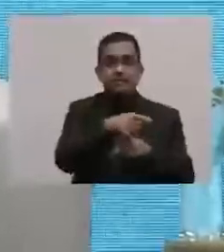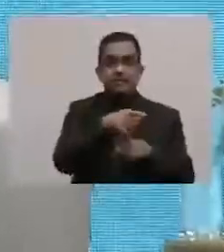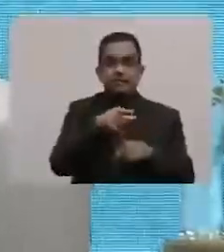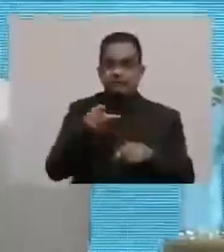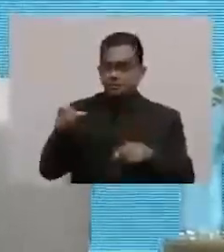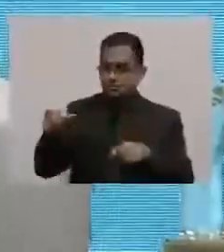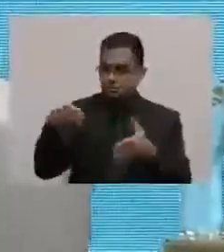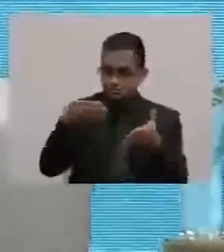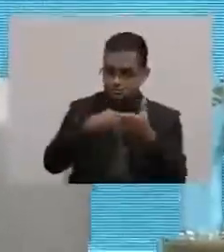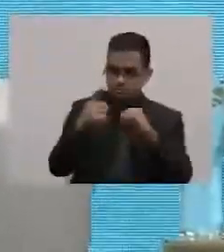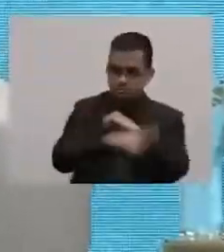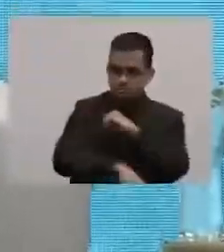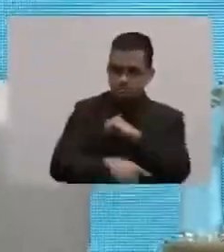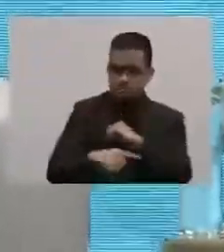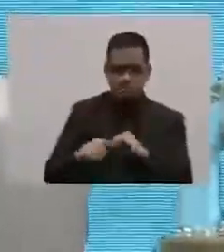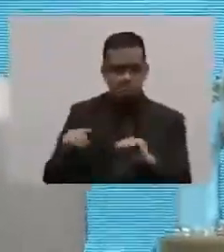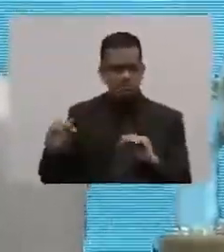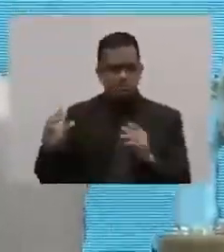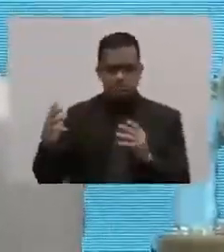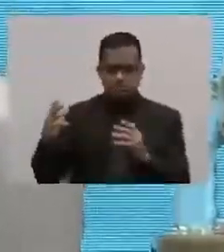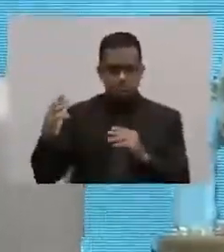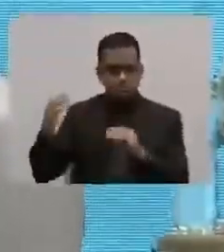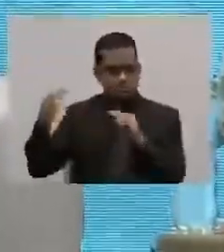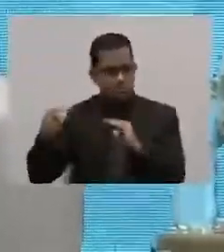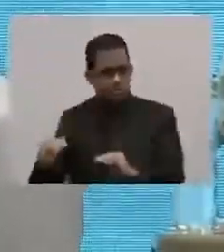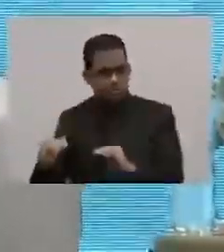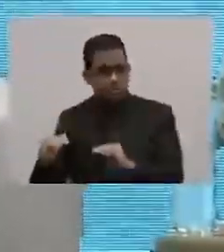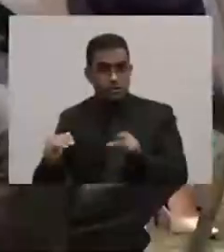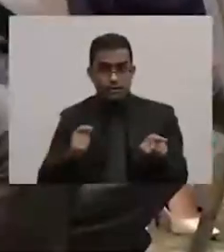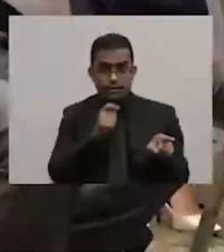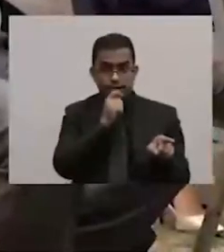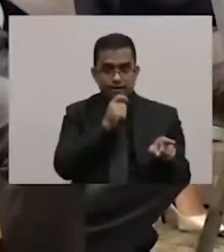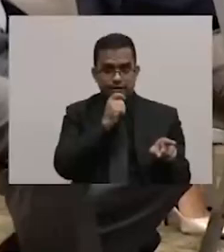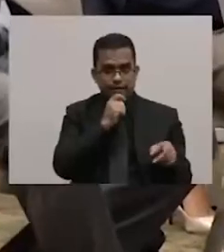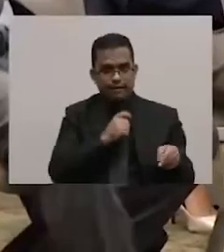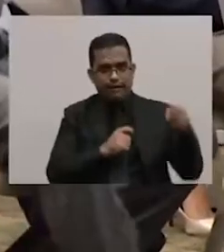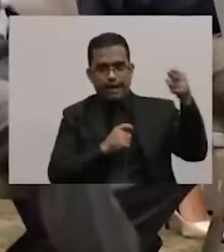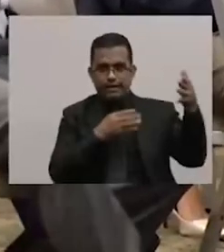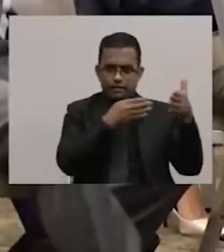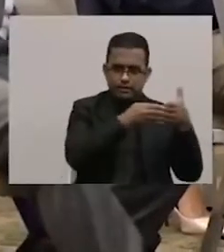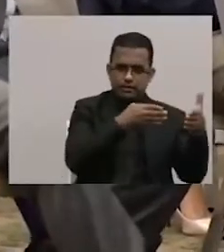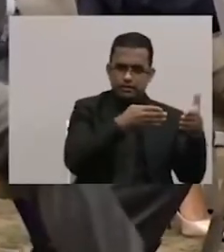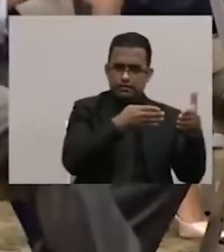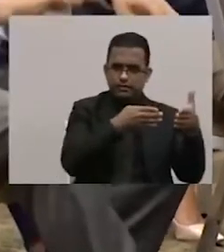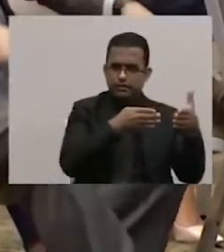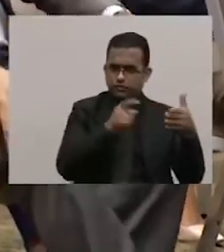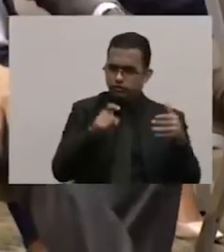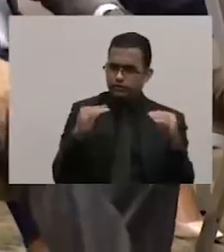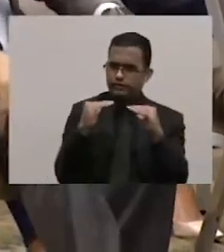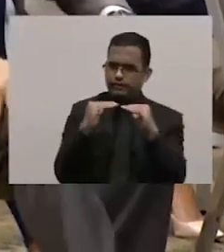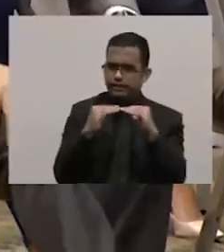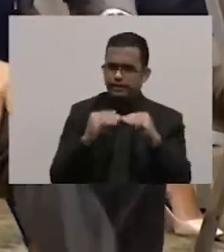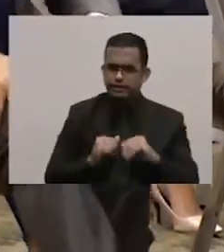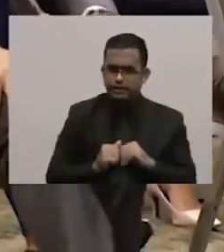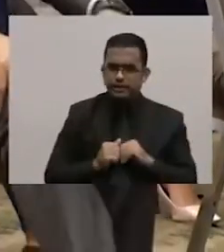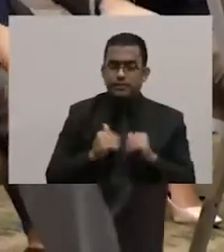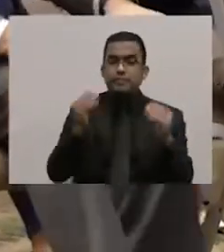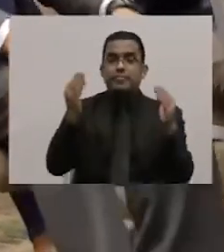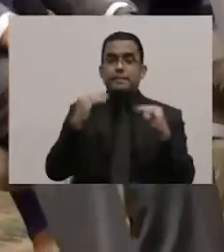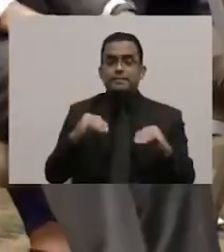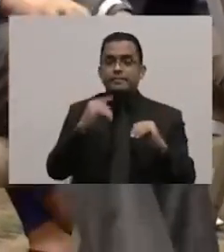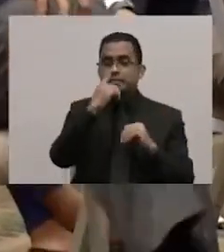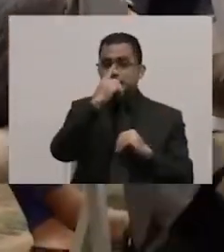en igual medida. Asimismo, Monegro nos señaló que en los medios de comunicación se debe garantizar desde el